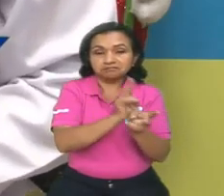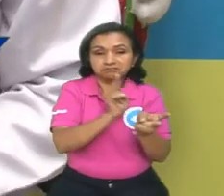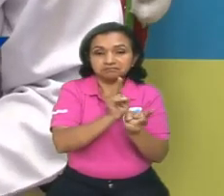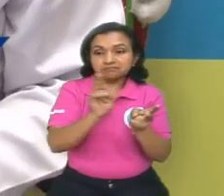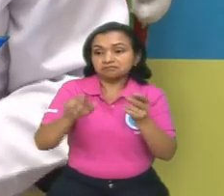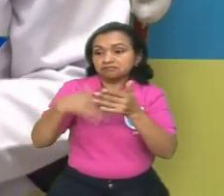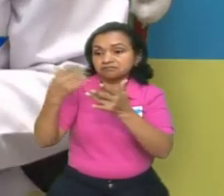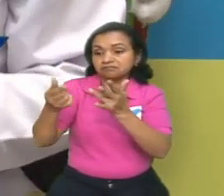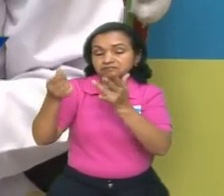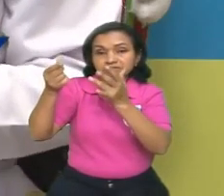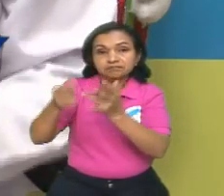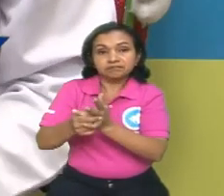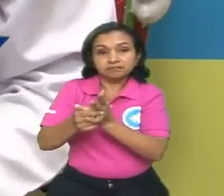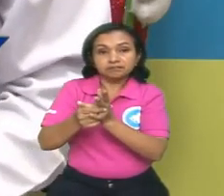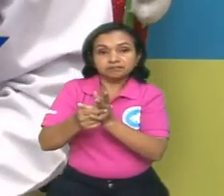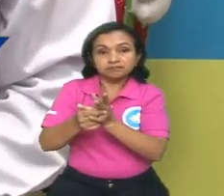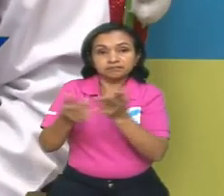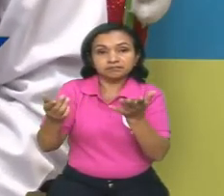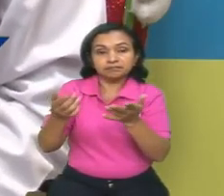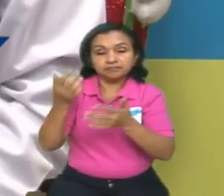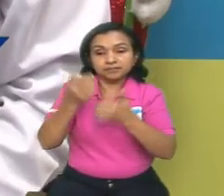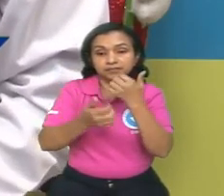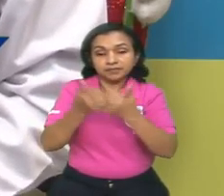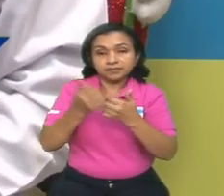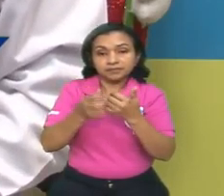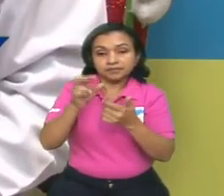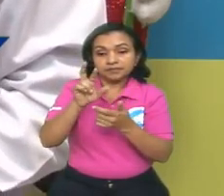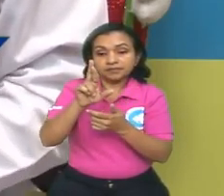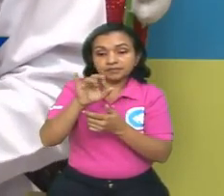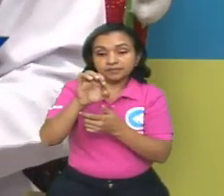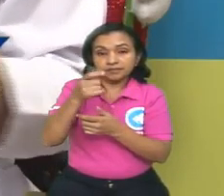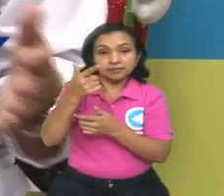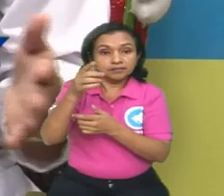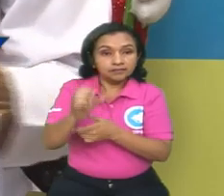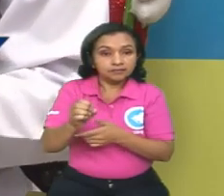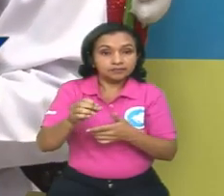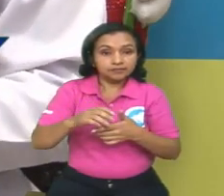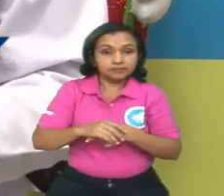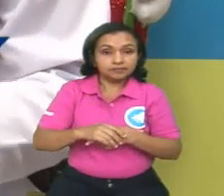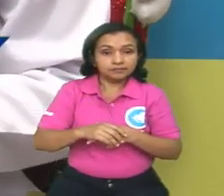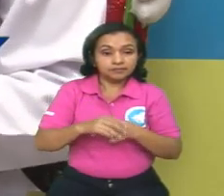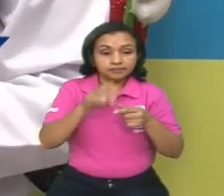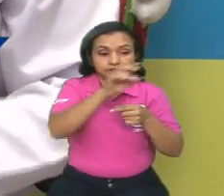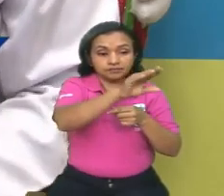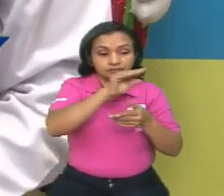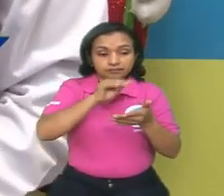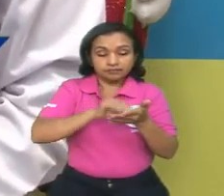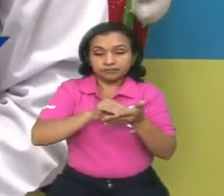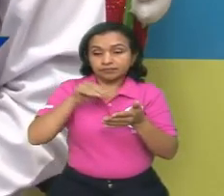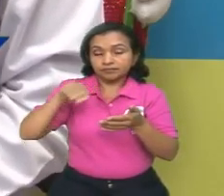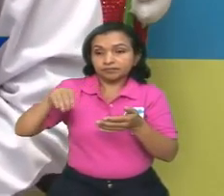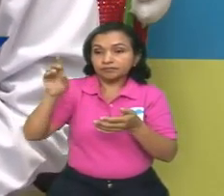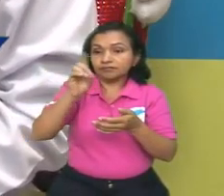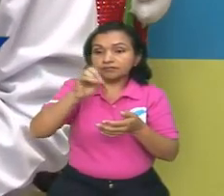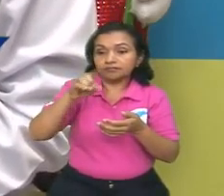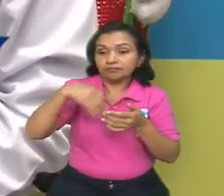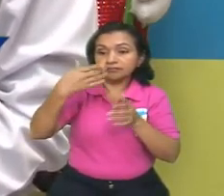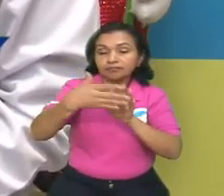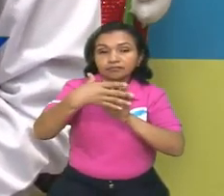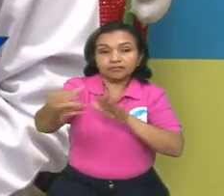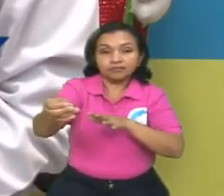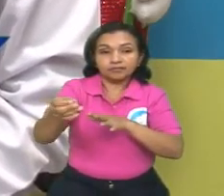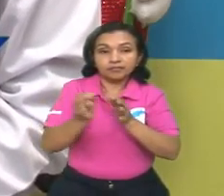con la esposa. ¿Cuál es el principal factor de riesgo aquí? No es que este vino de allá y este viene de acá y para dónde va. El principal riesgo